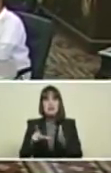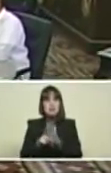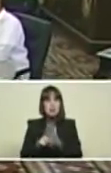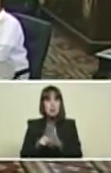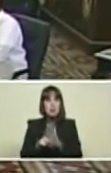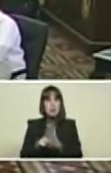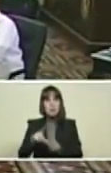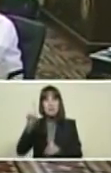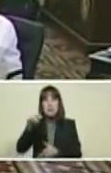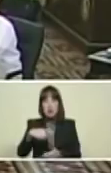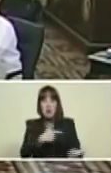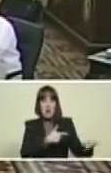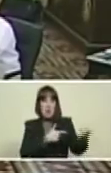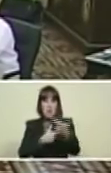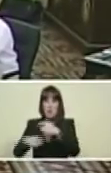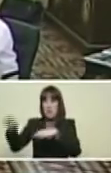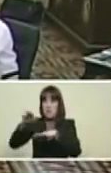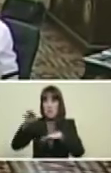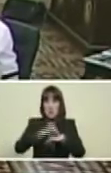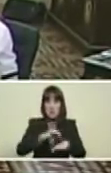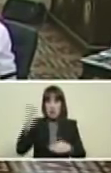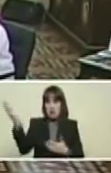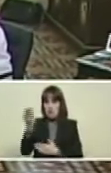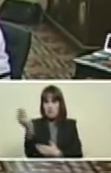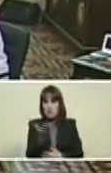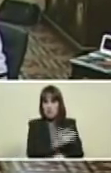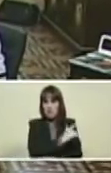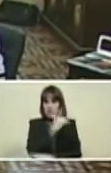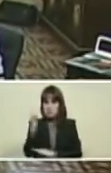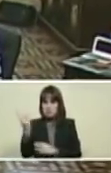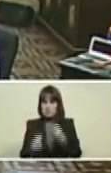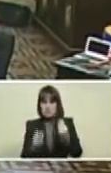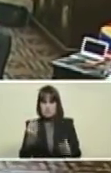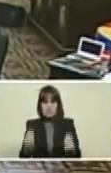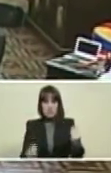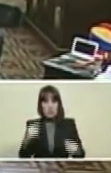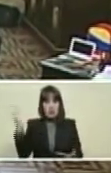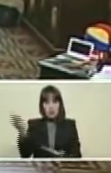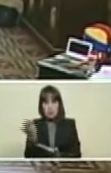También fumigación, desmalezamiento.